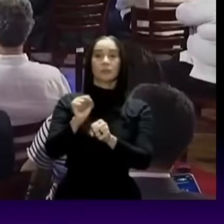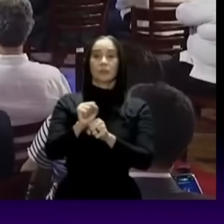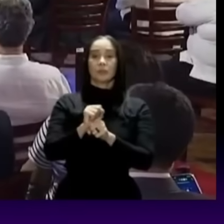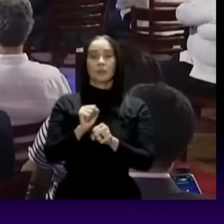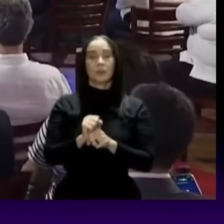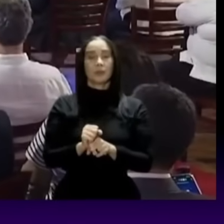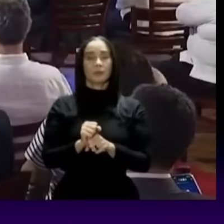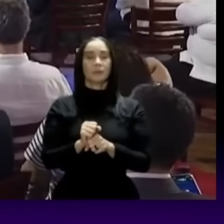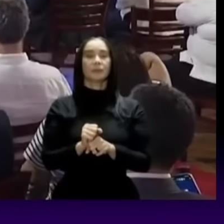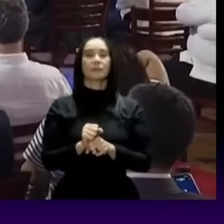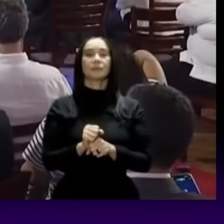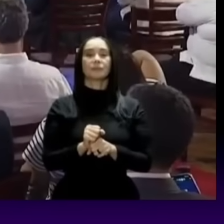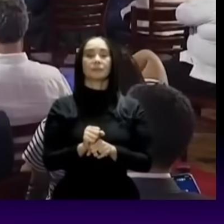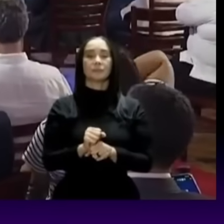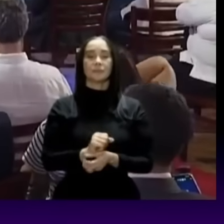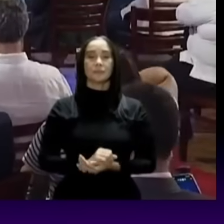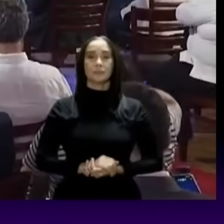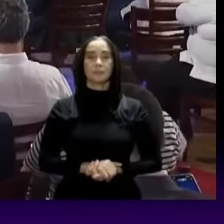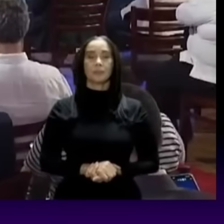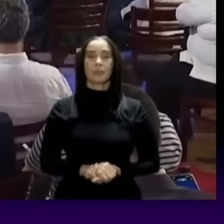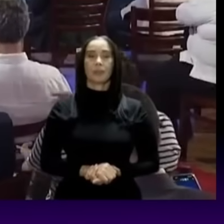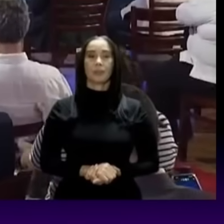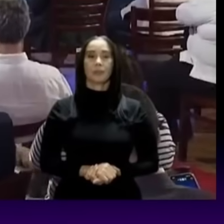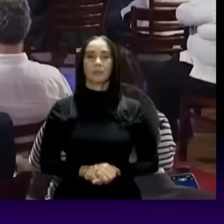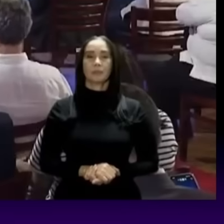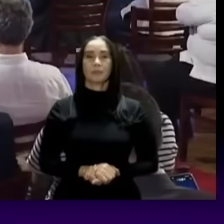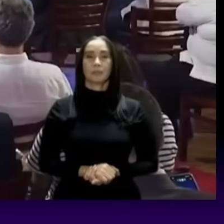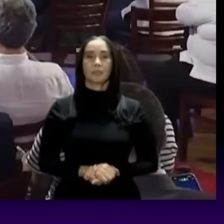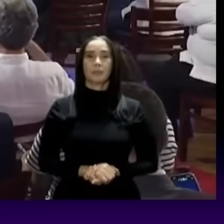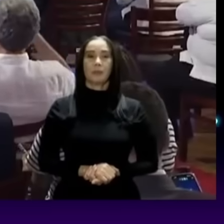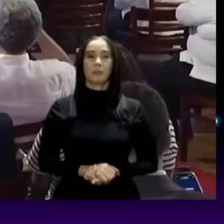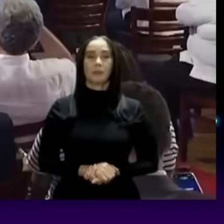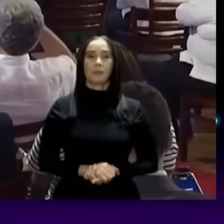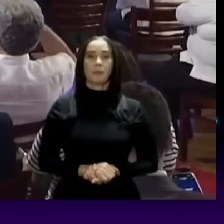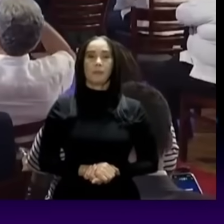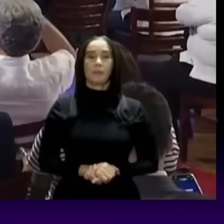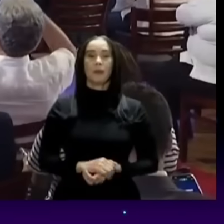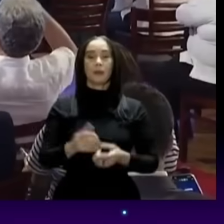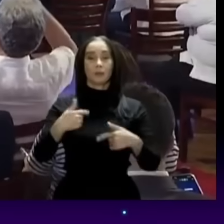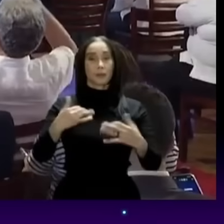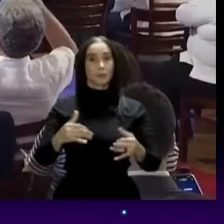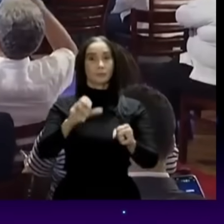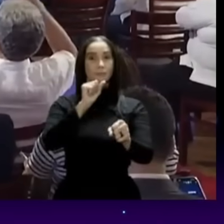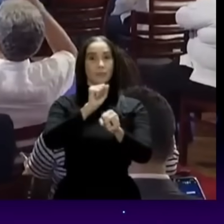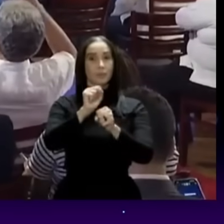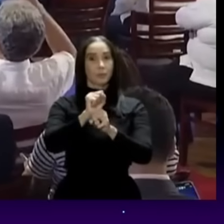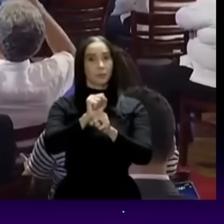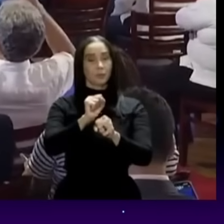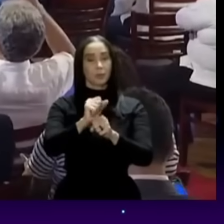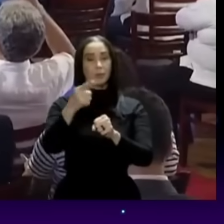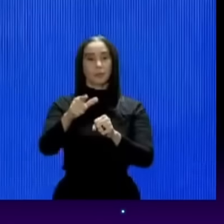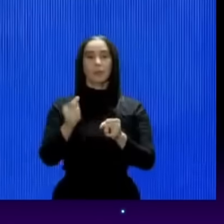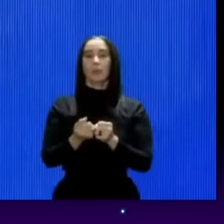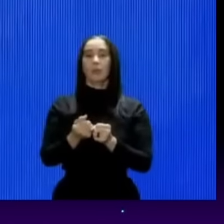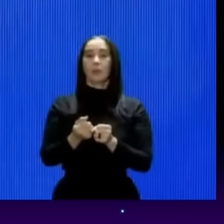lo cual ha sido el el el motivo de esta de esta crisis estamos trabajando para